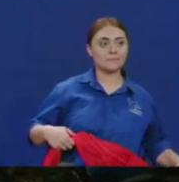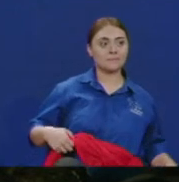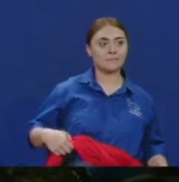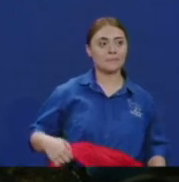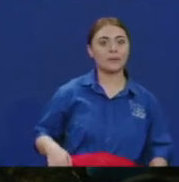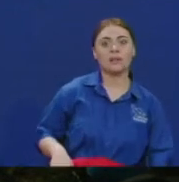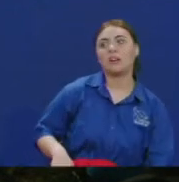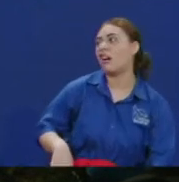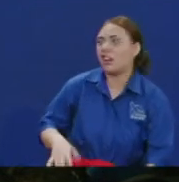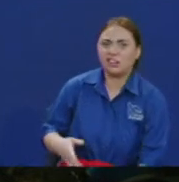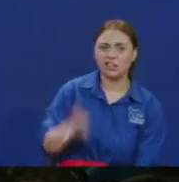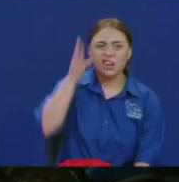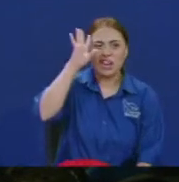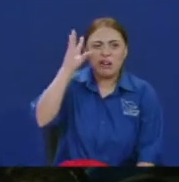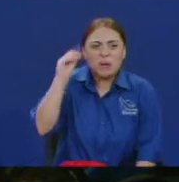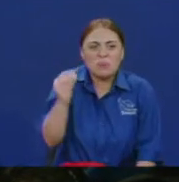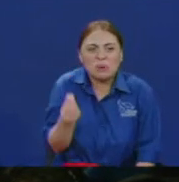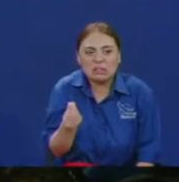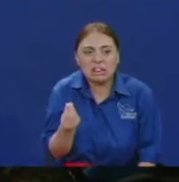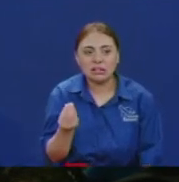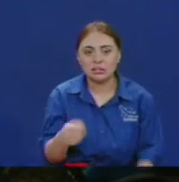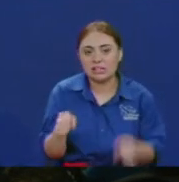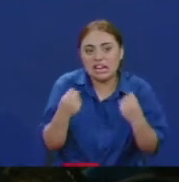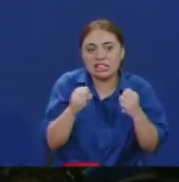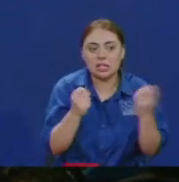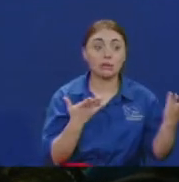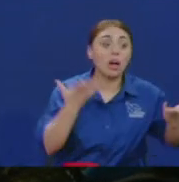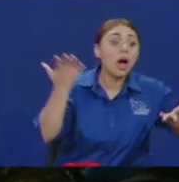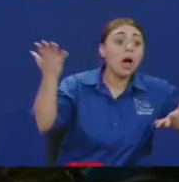hermano, ¿por qué pusieron obras? No tenga ojo maligno.